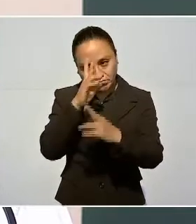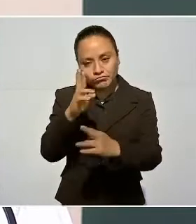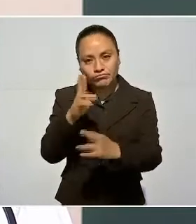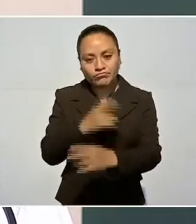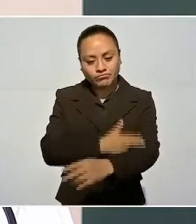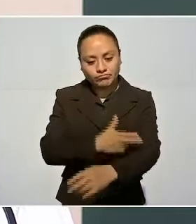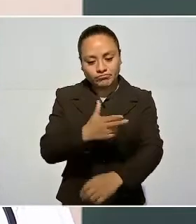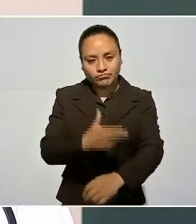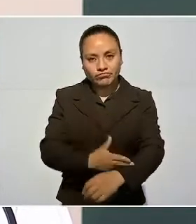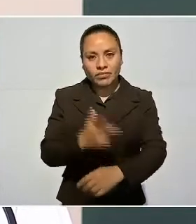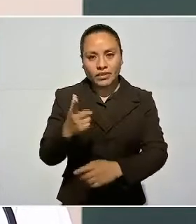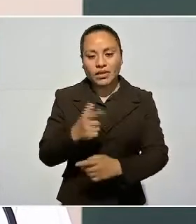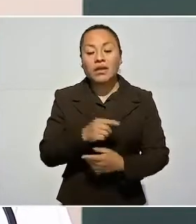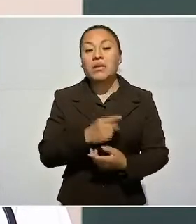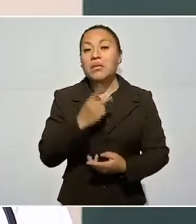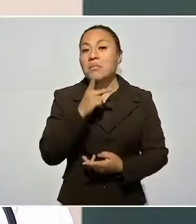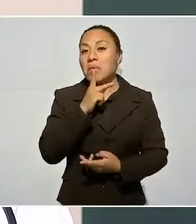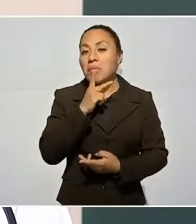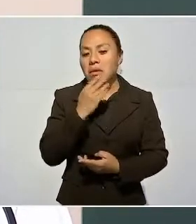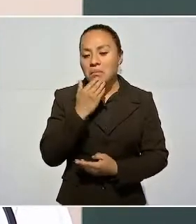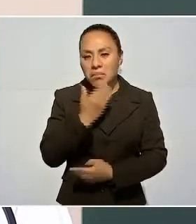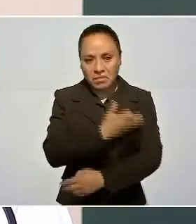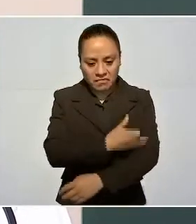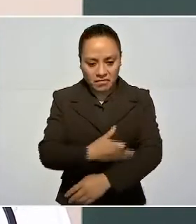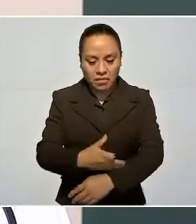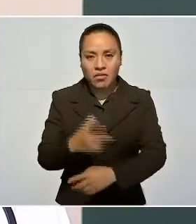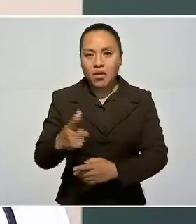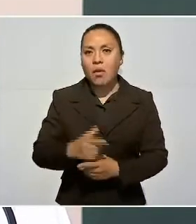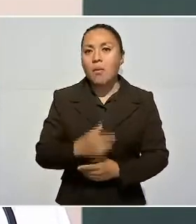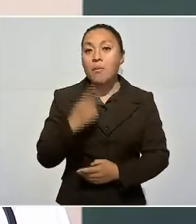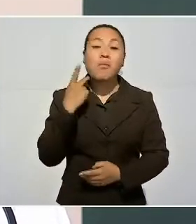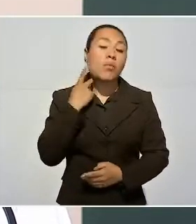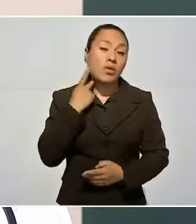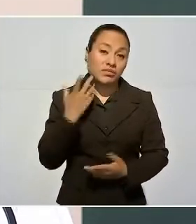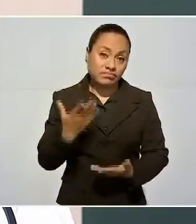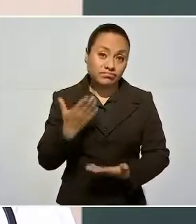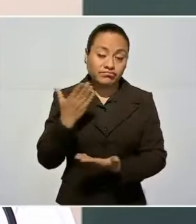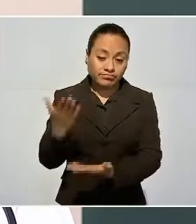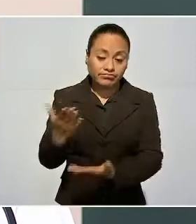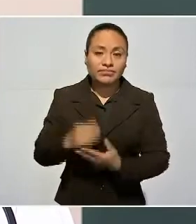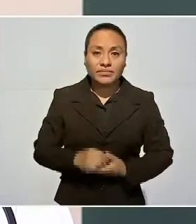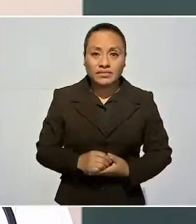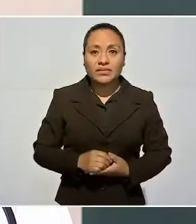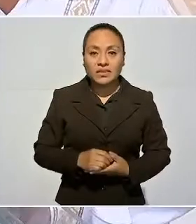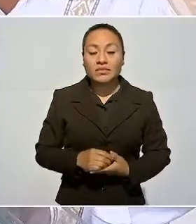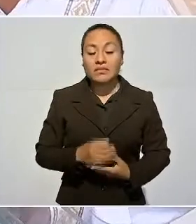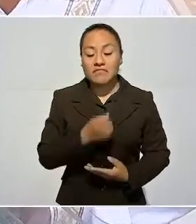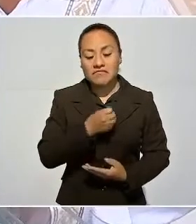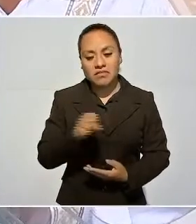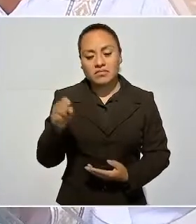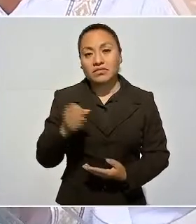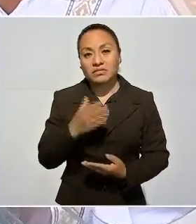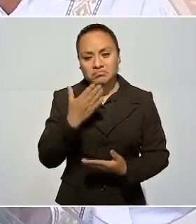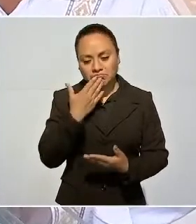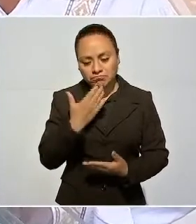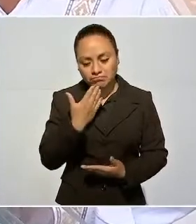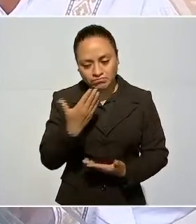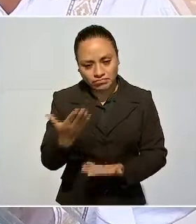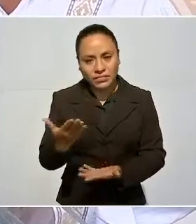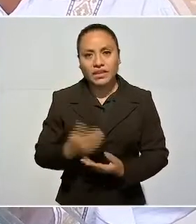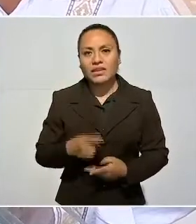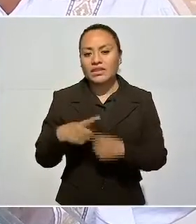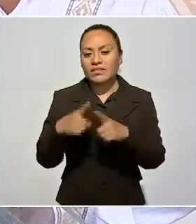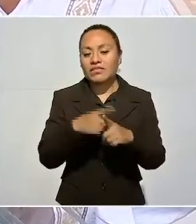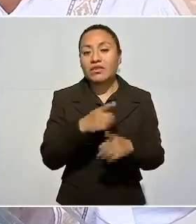de familia, inteligente y hábil político, tenaz, inquebrantable defensor de las causas